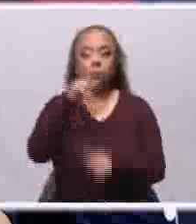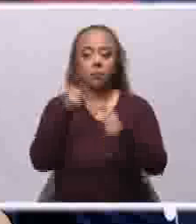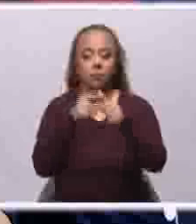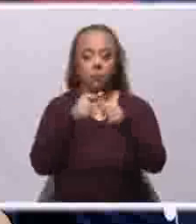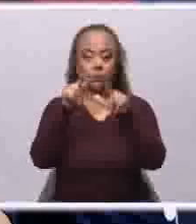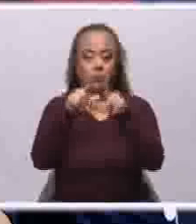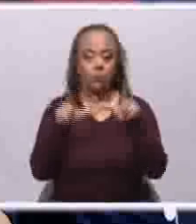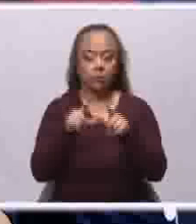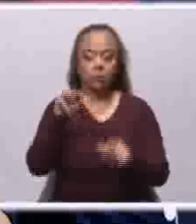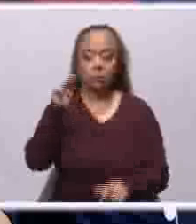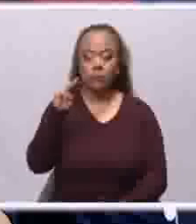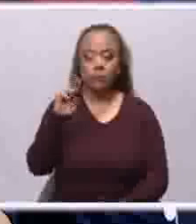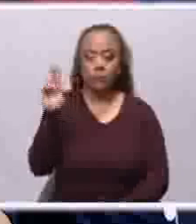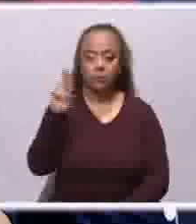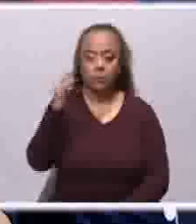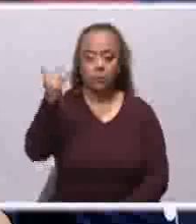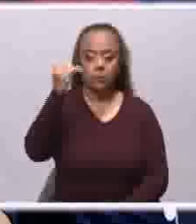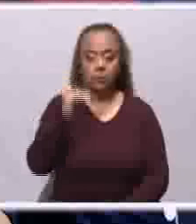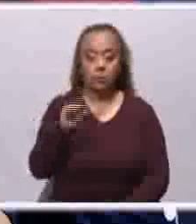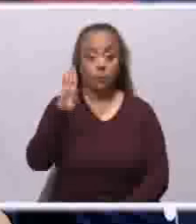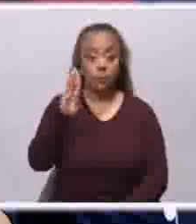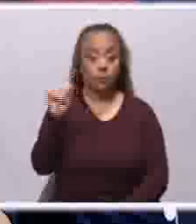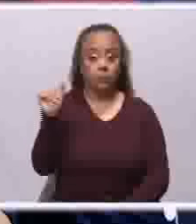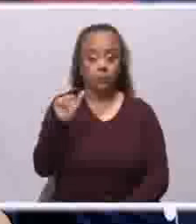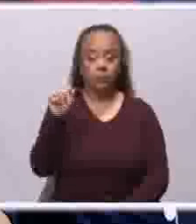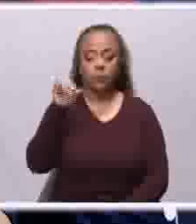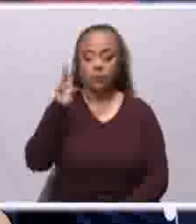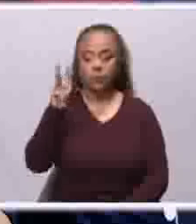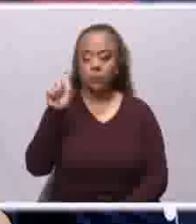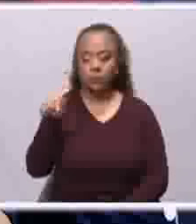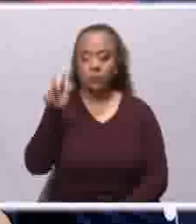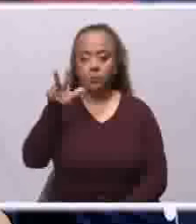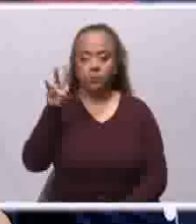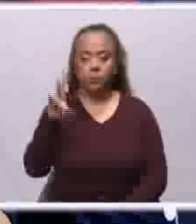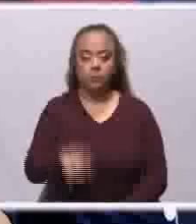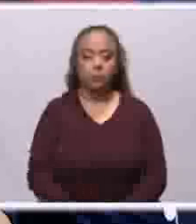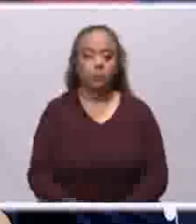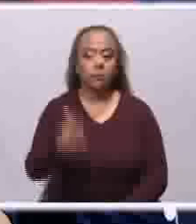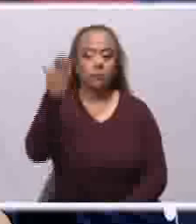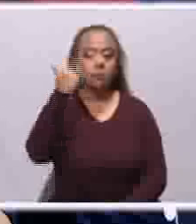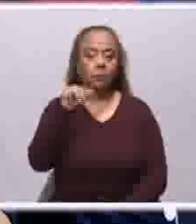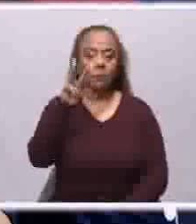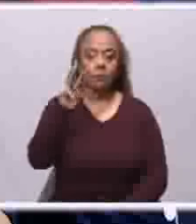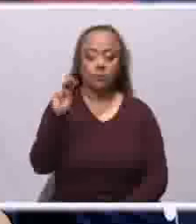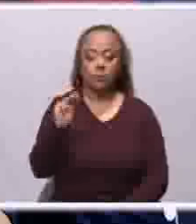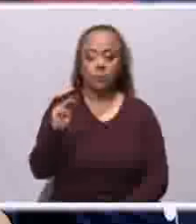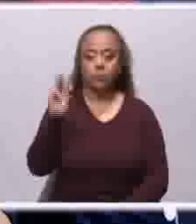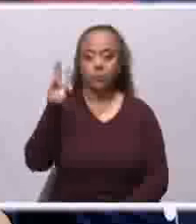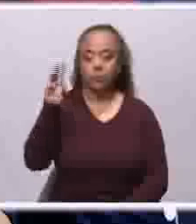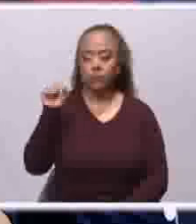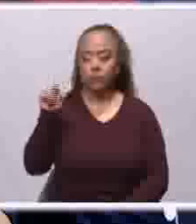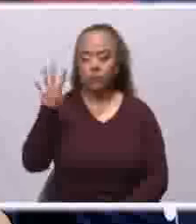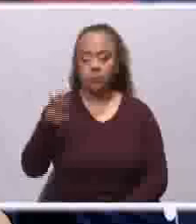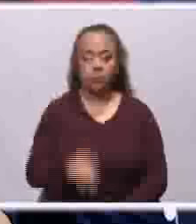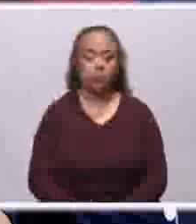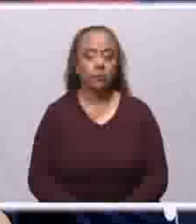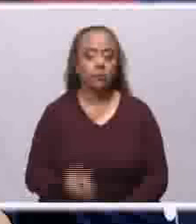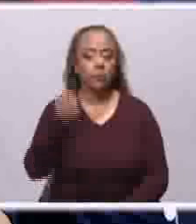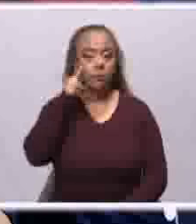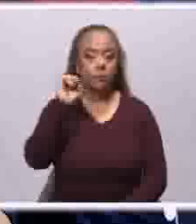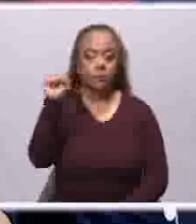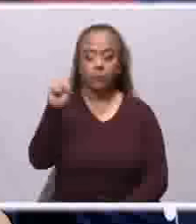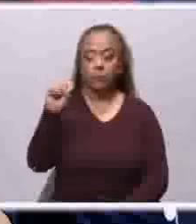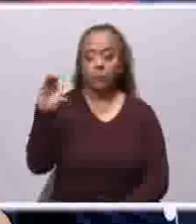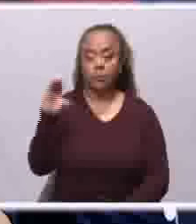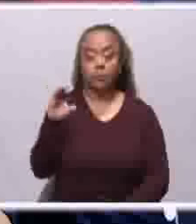manfred Ugalde luego Brandon Aguilera con 6.37 y waren Madrigal con 6.4 para sofascore